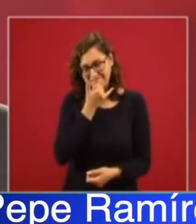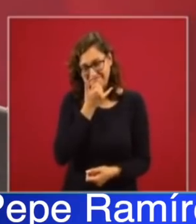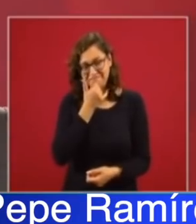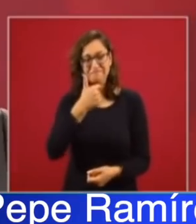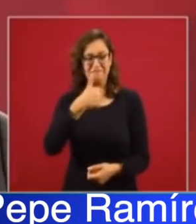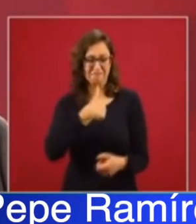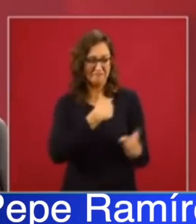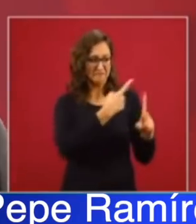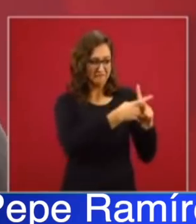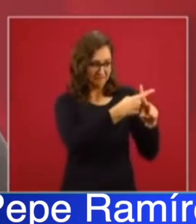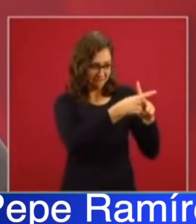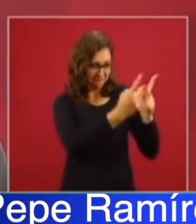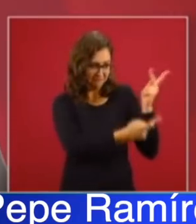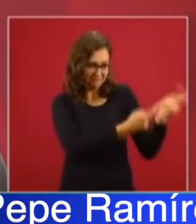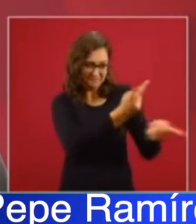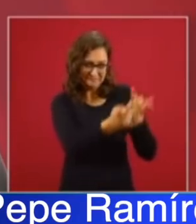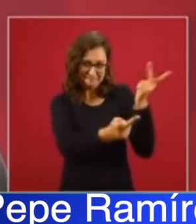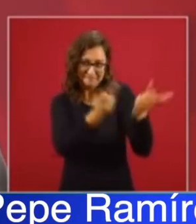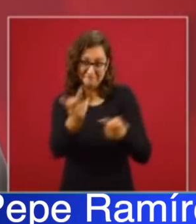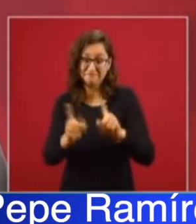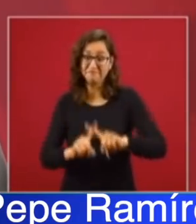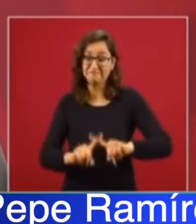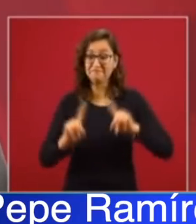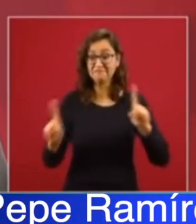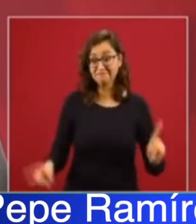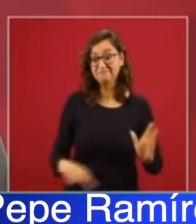mi encuesta,